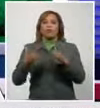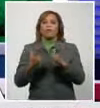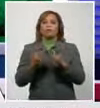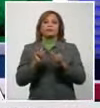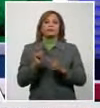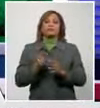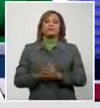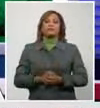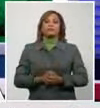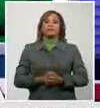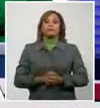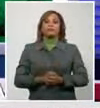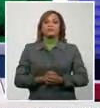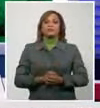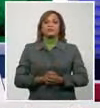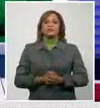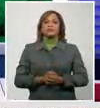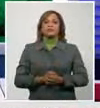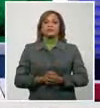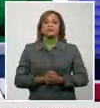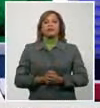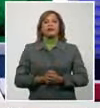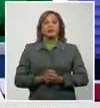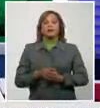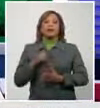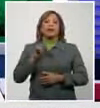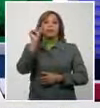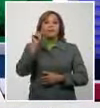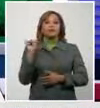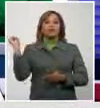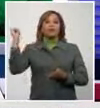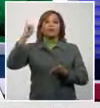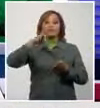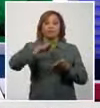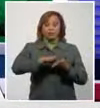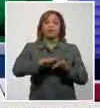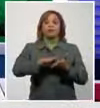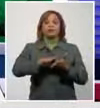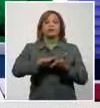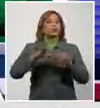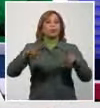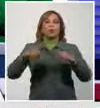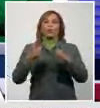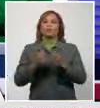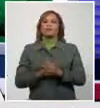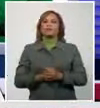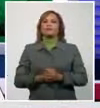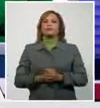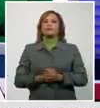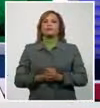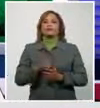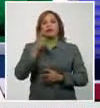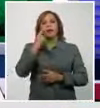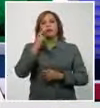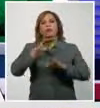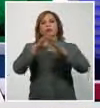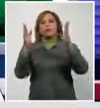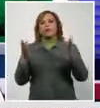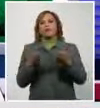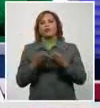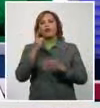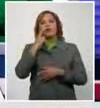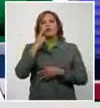que se tiene en Cuba para los viajeros. Que además, ahora vamos a ver el mundo. Cuando tú ves